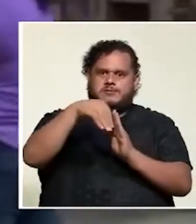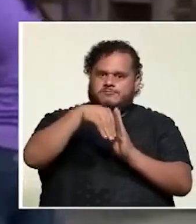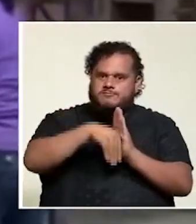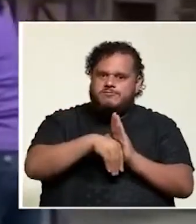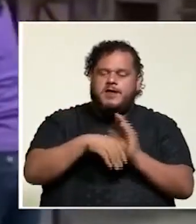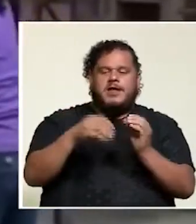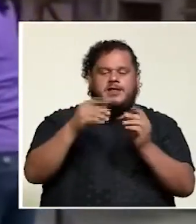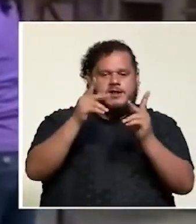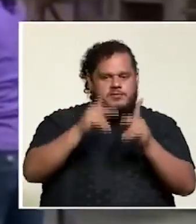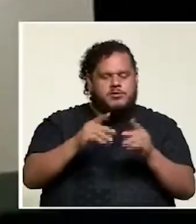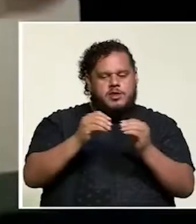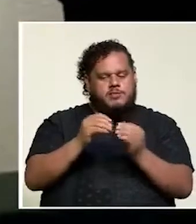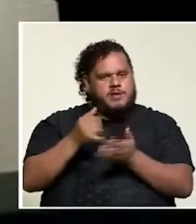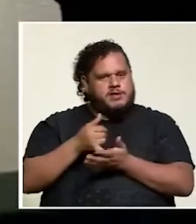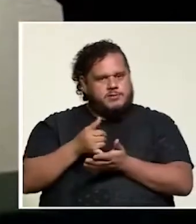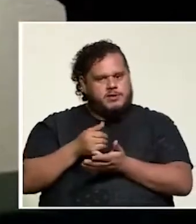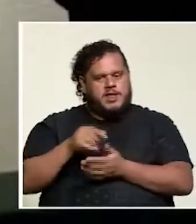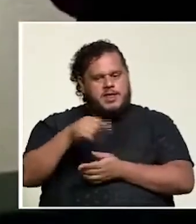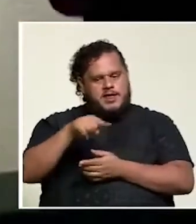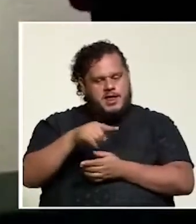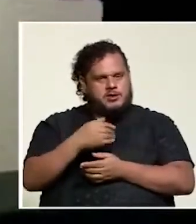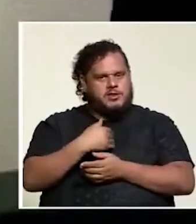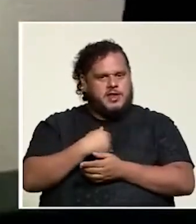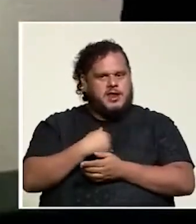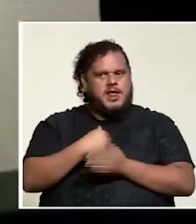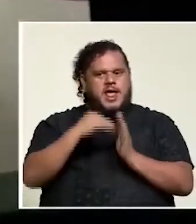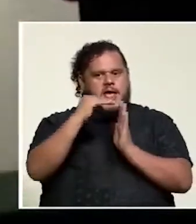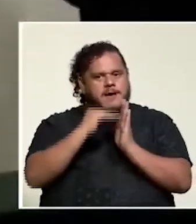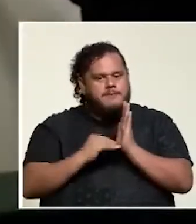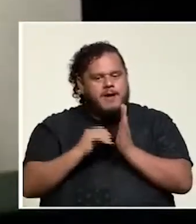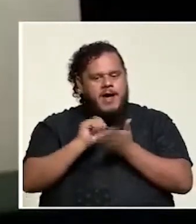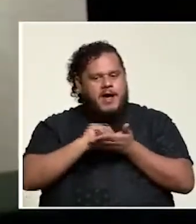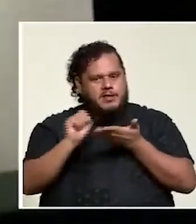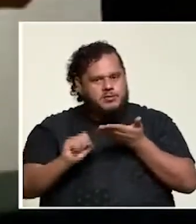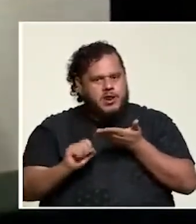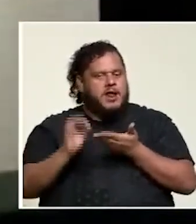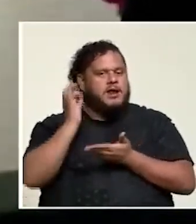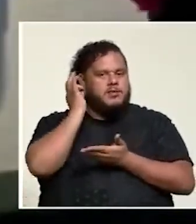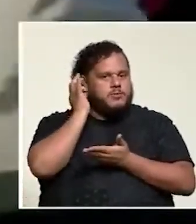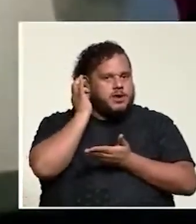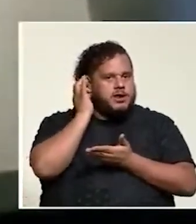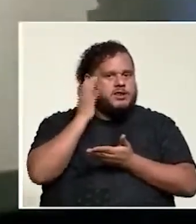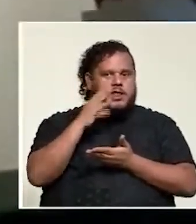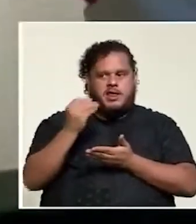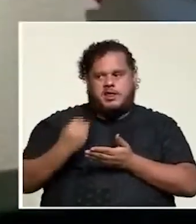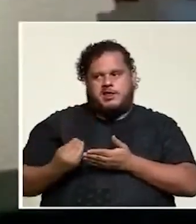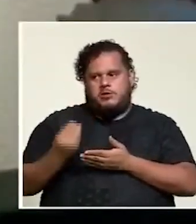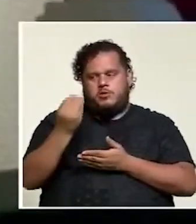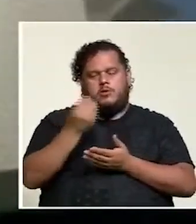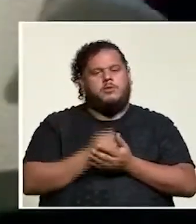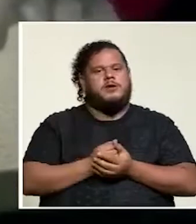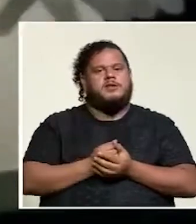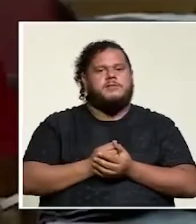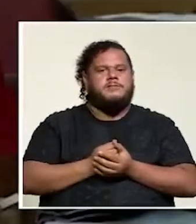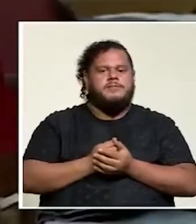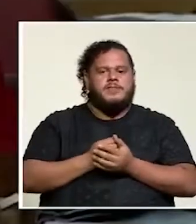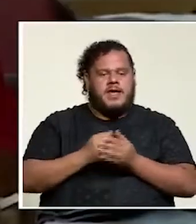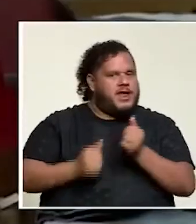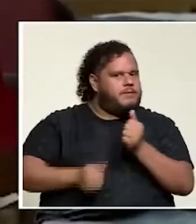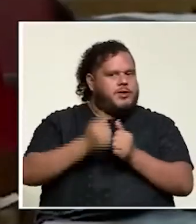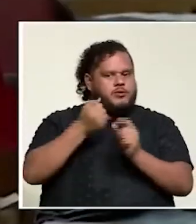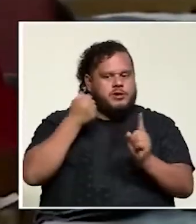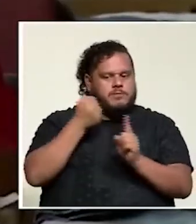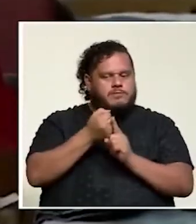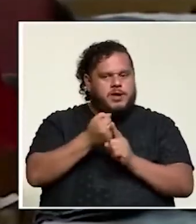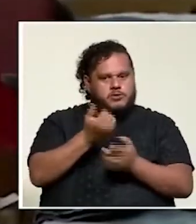más vulnerables, entre quienes tienen baja escolaridad, las mujeres y los jóvenes. El mayor impacto económico de